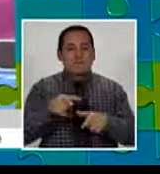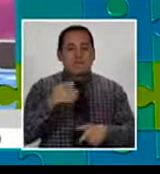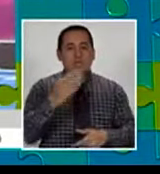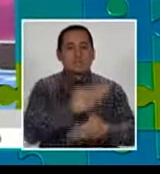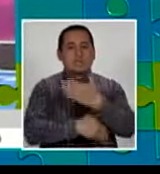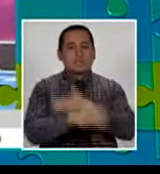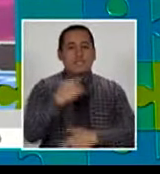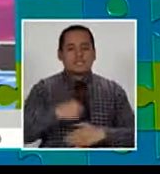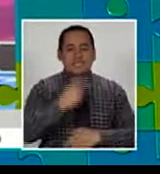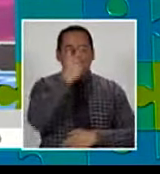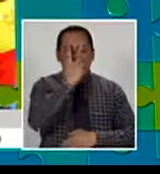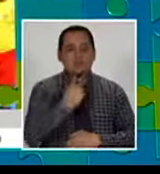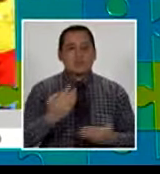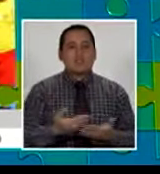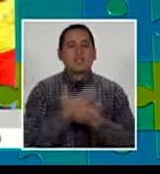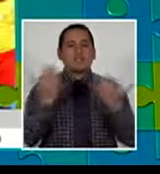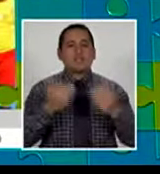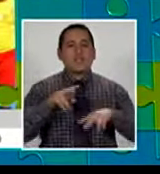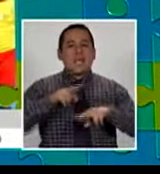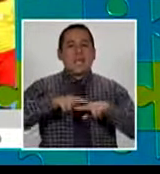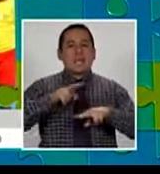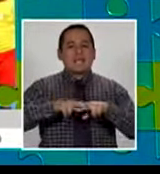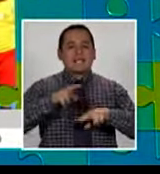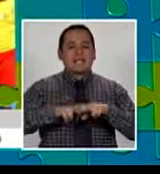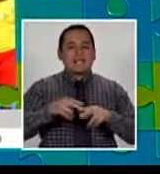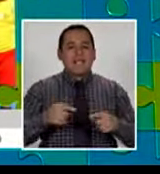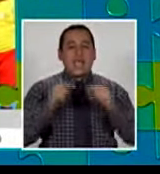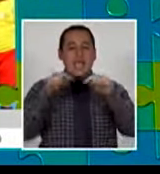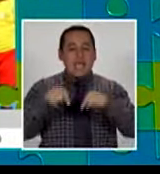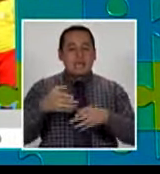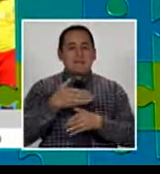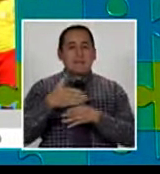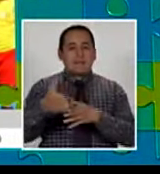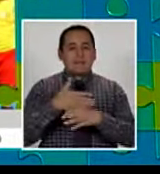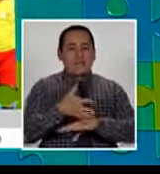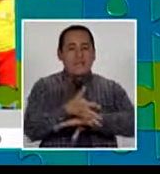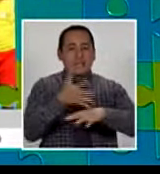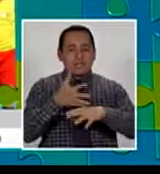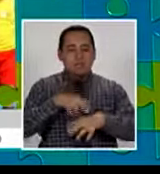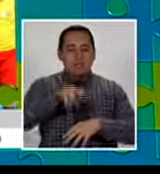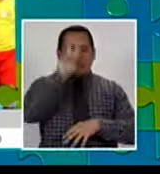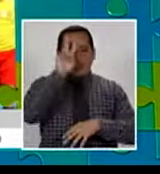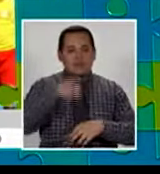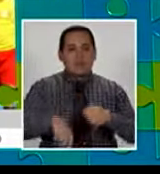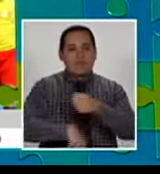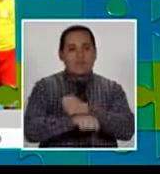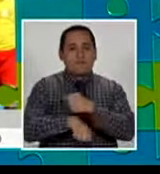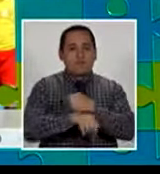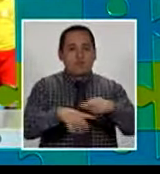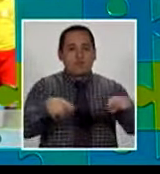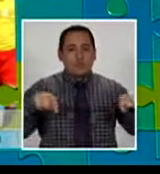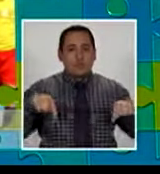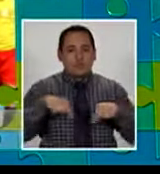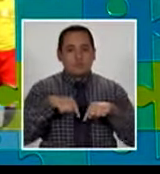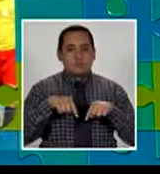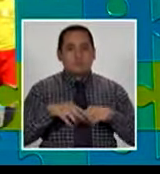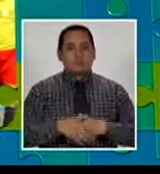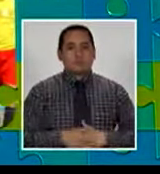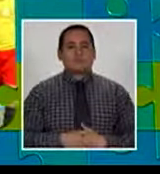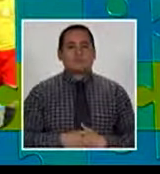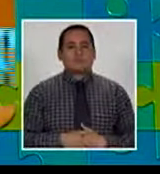con discapacidad visual, en Santa Fe, Argentina, en la que participarán la Selección Peruana de Futsal.